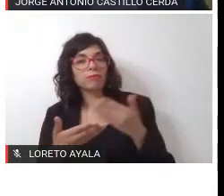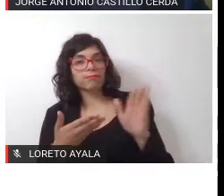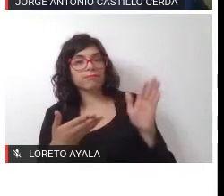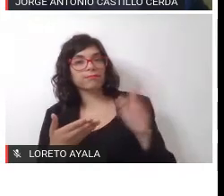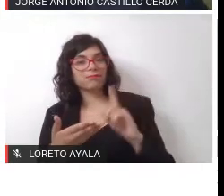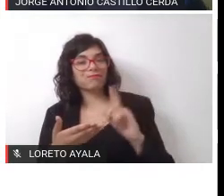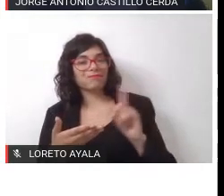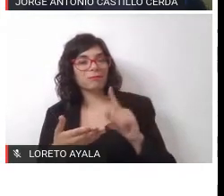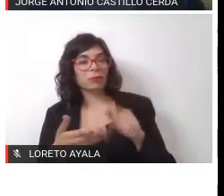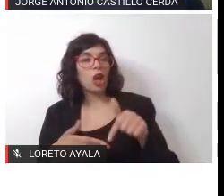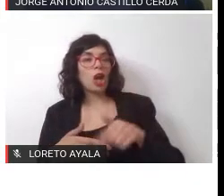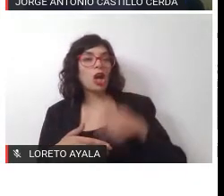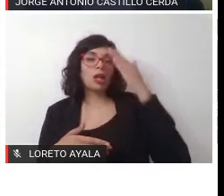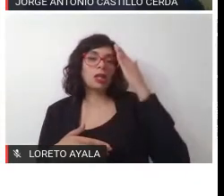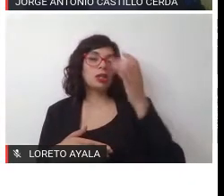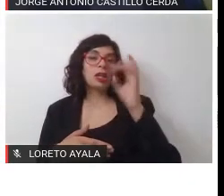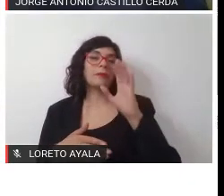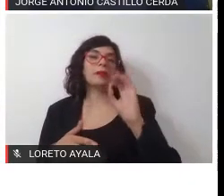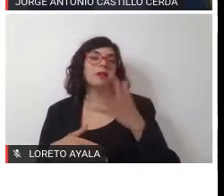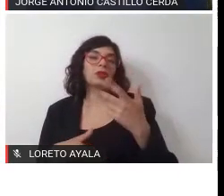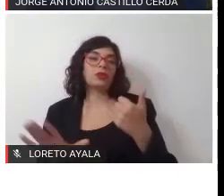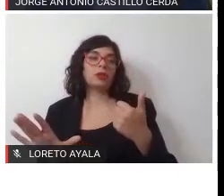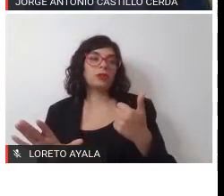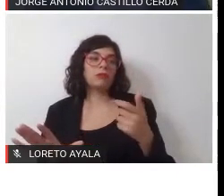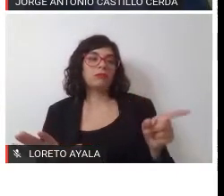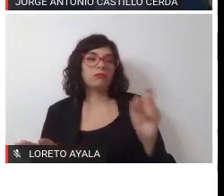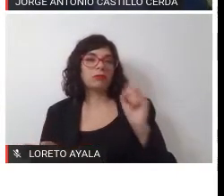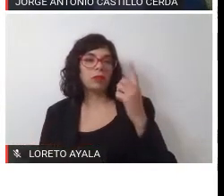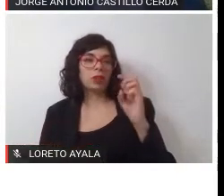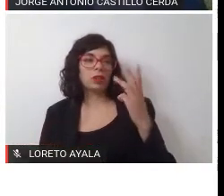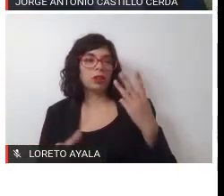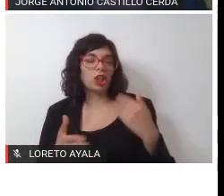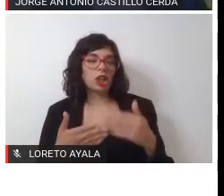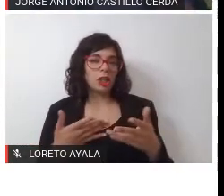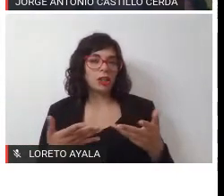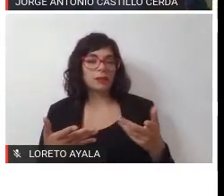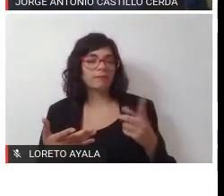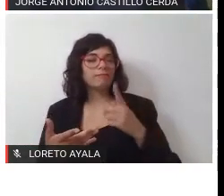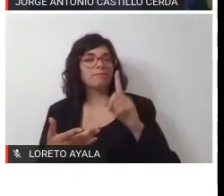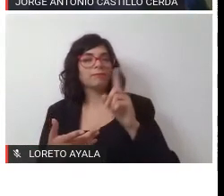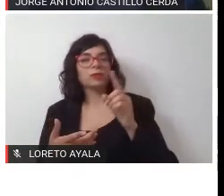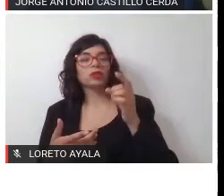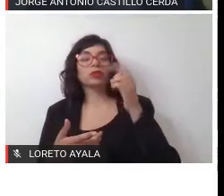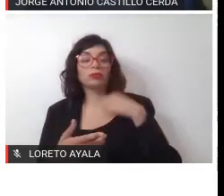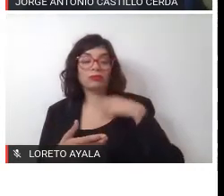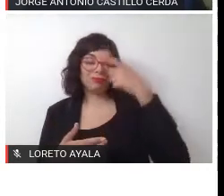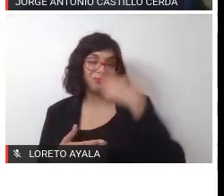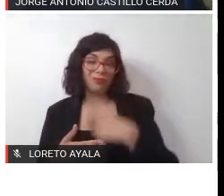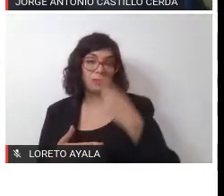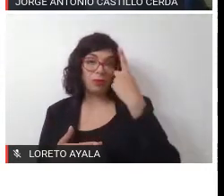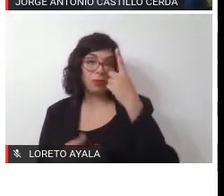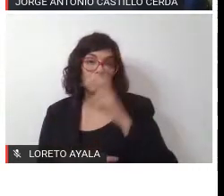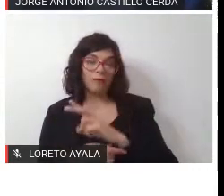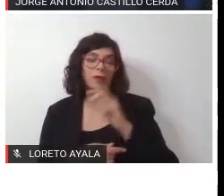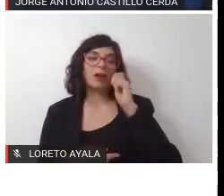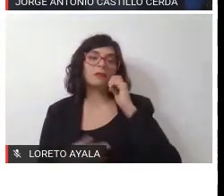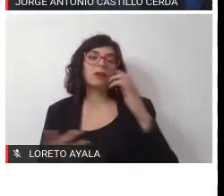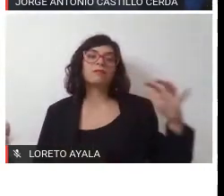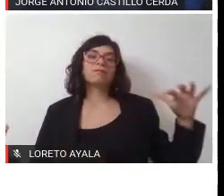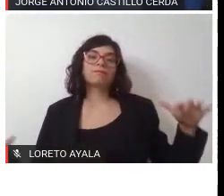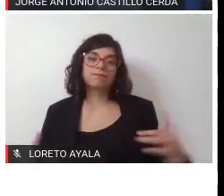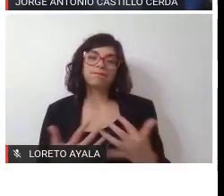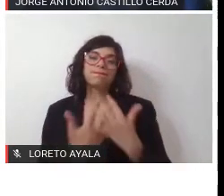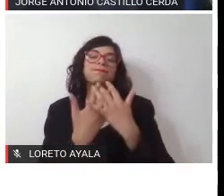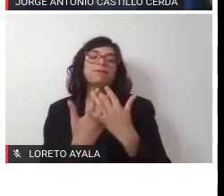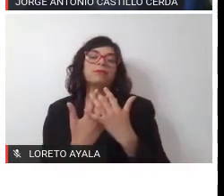hoy día solo más para quinto y sexto, ¿y dónde dejo a los de primero y tercero básico? Entonces, la tarea que